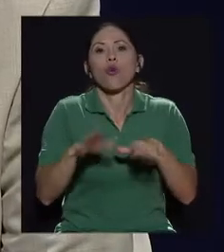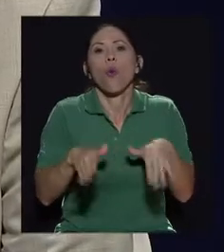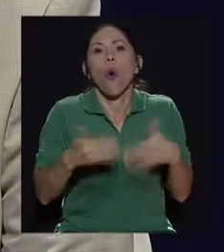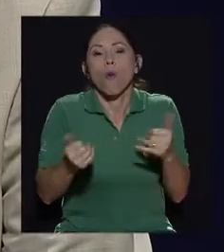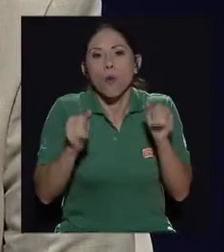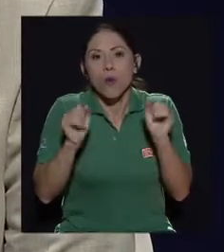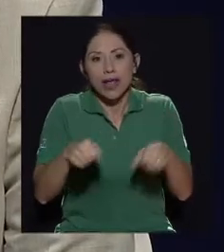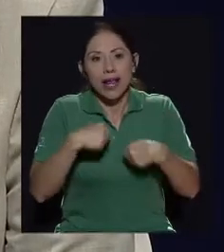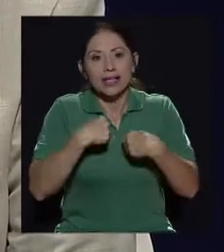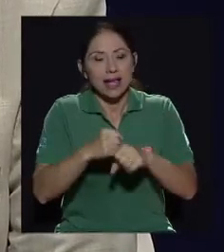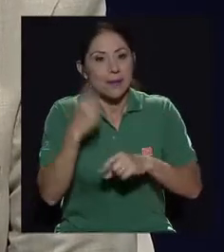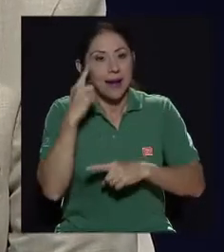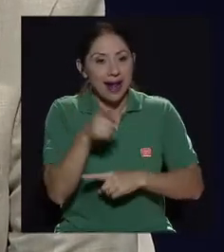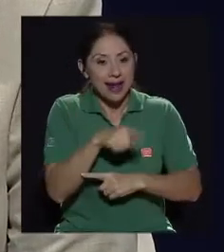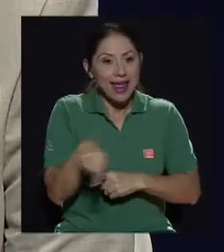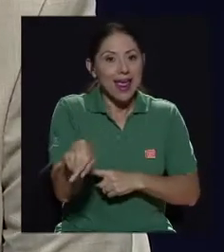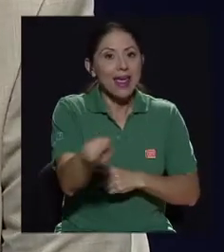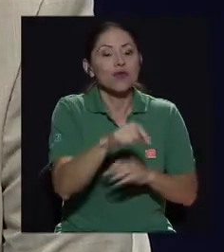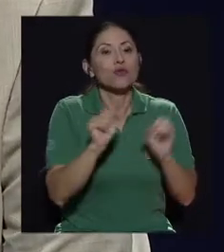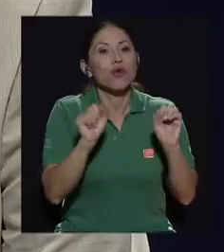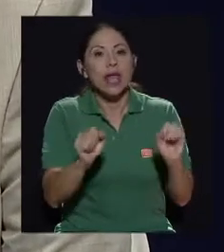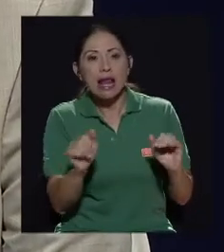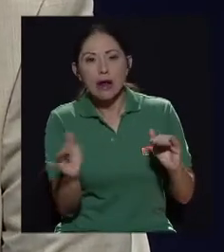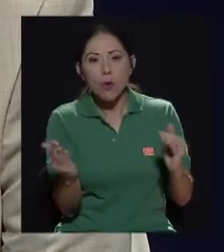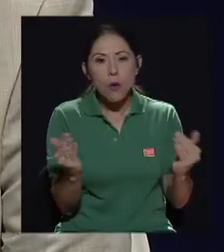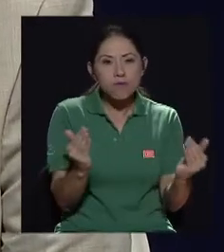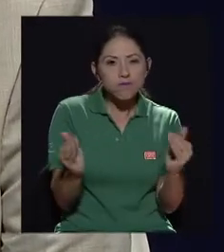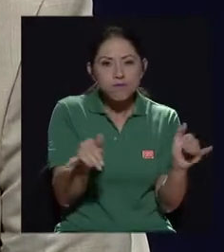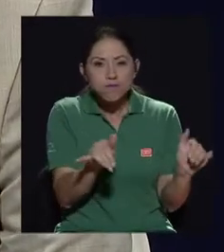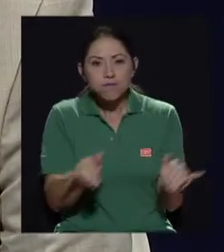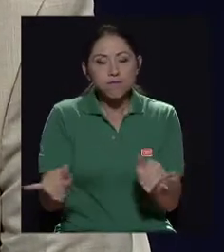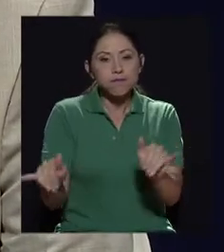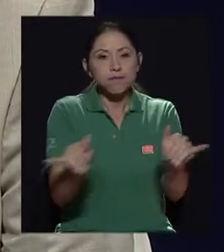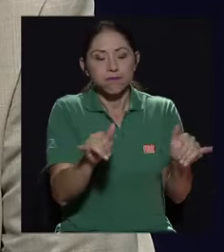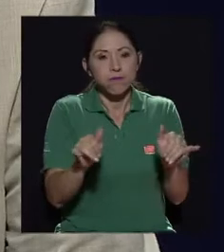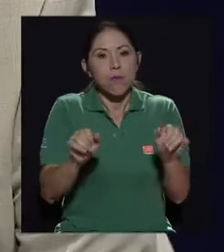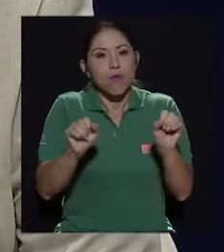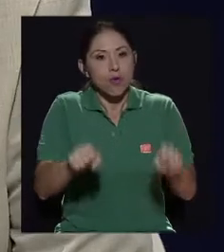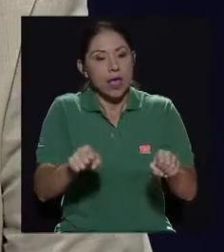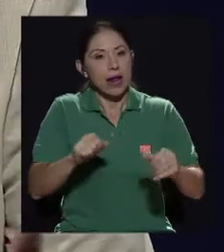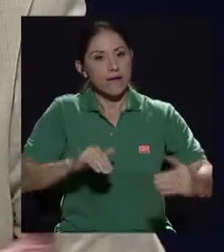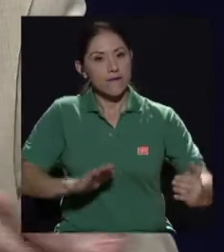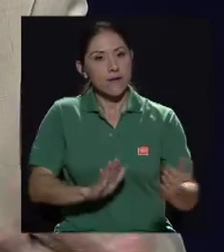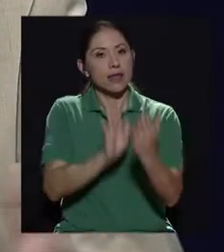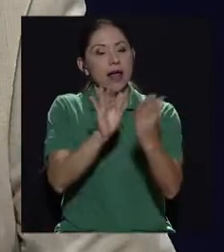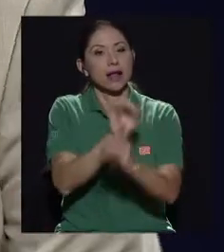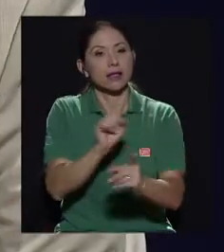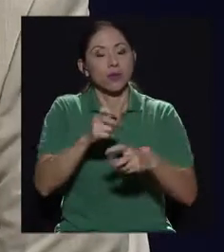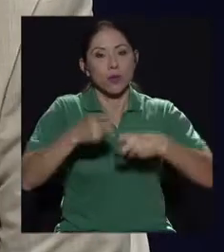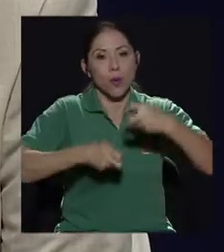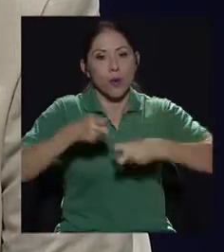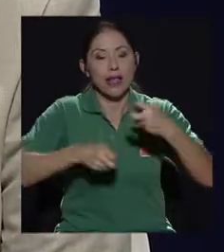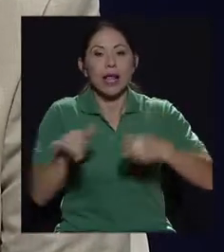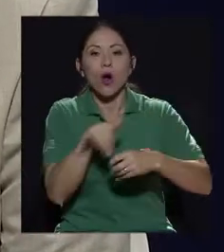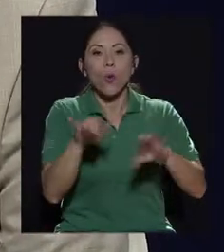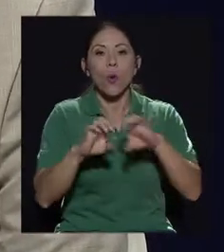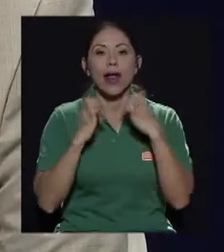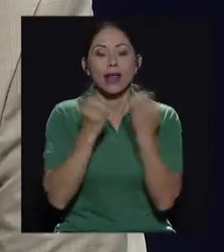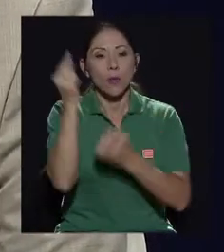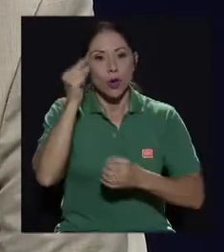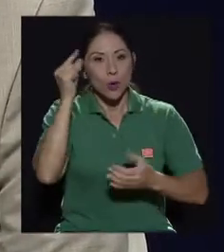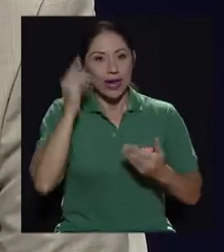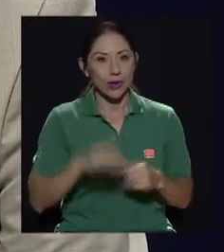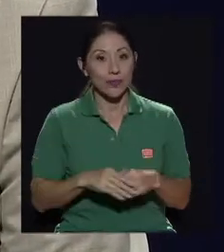tuviesen una voz similar y manejarse en este la problemática o le enfrentarán como un equipo de gobierno es muy interesante